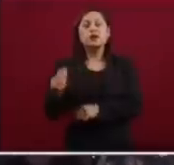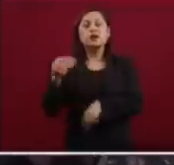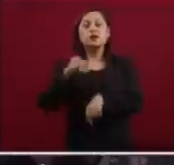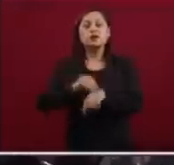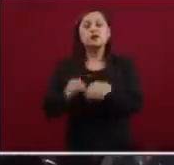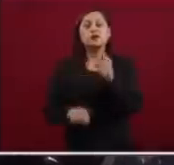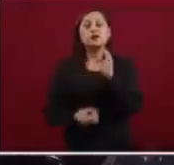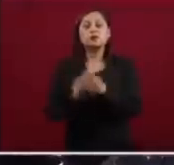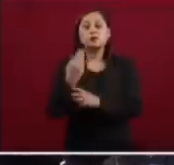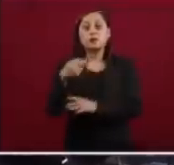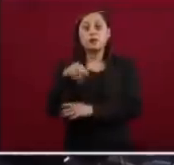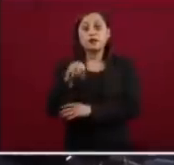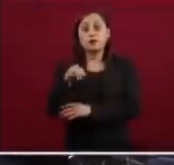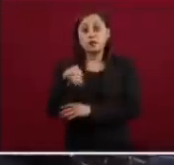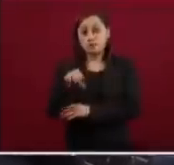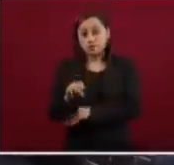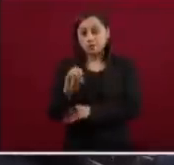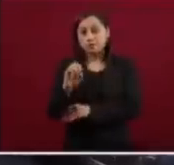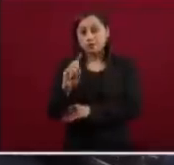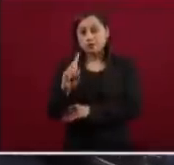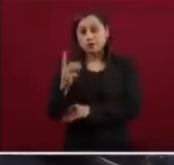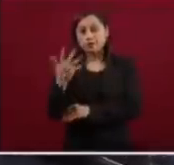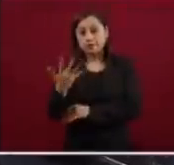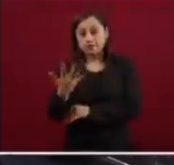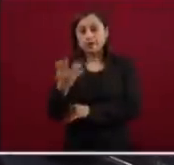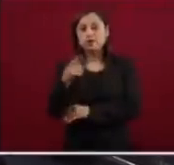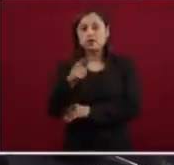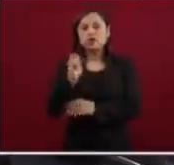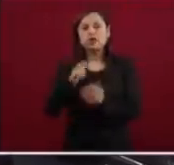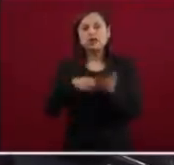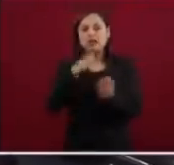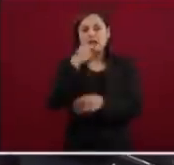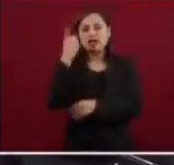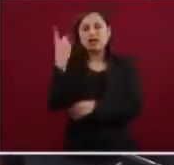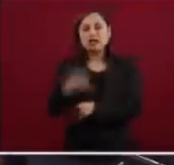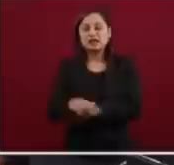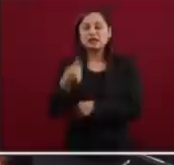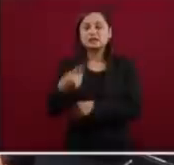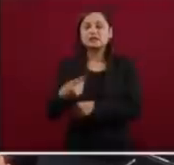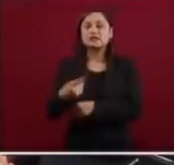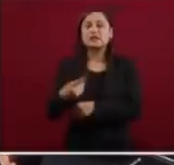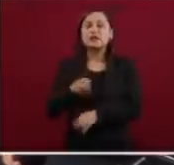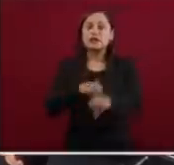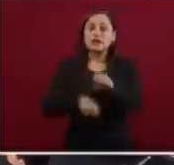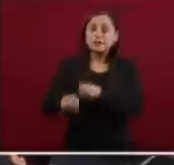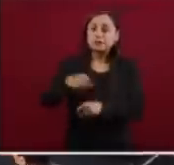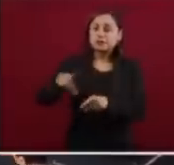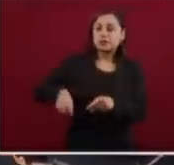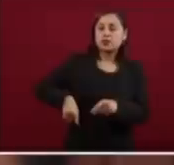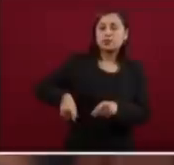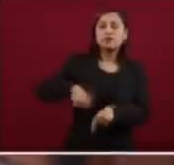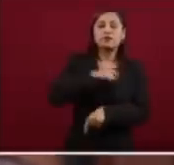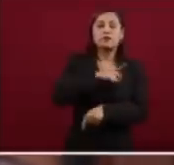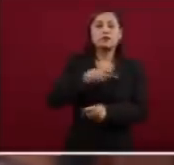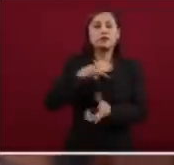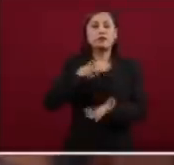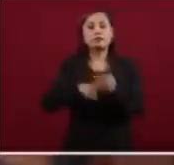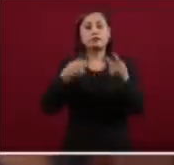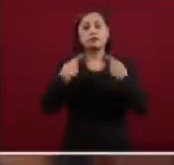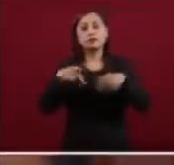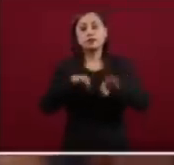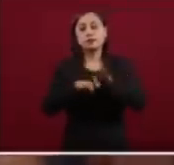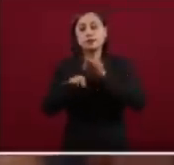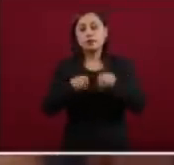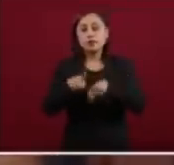donde empresas y gobierno tienen que cuidar la salud y el estrés de su personal en este caso pues